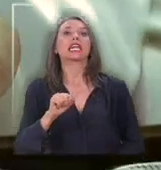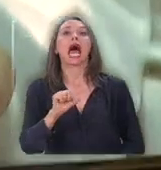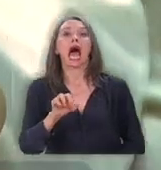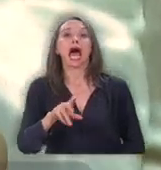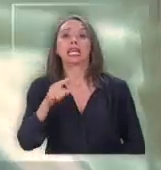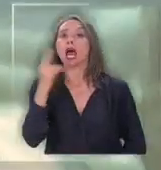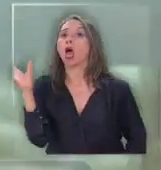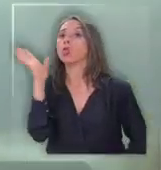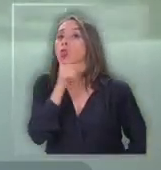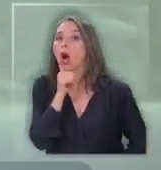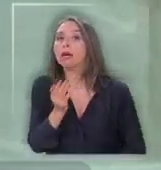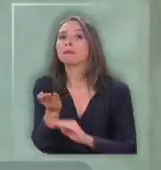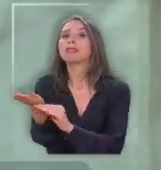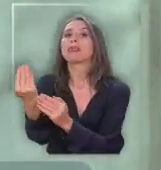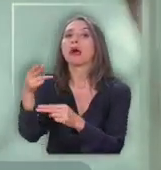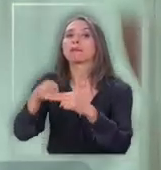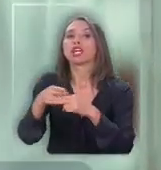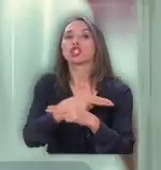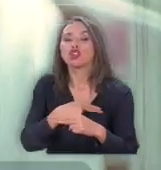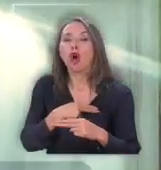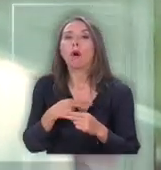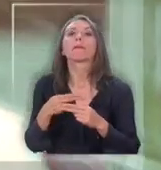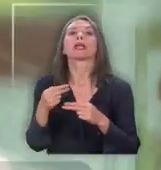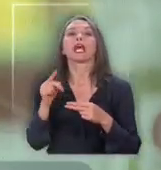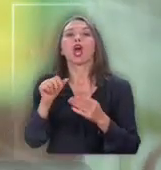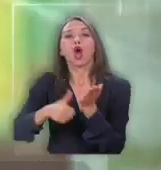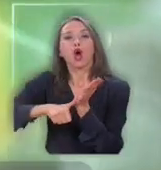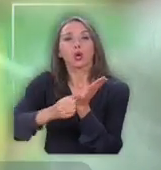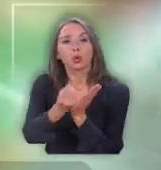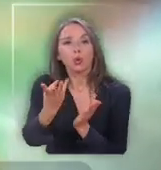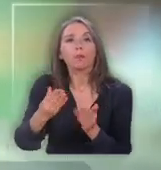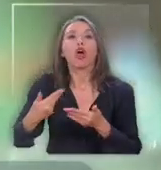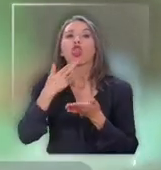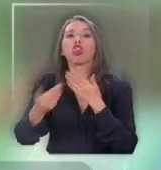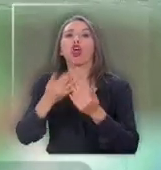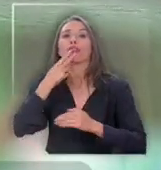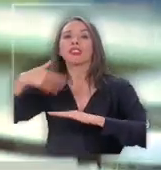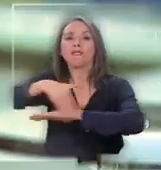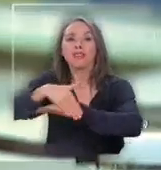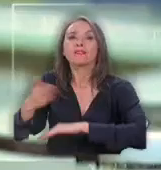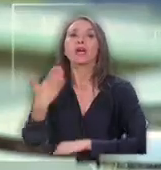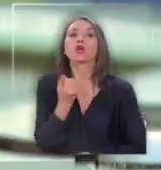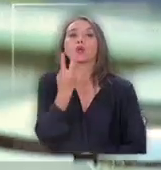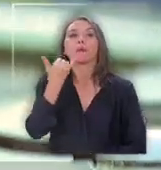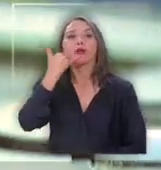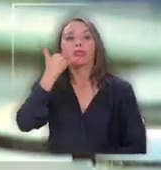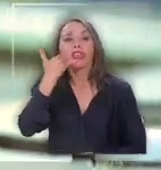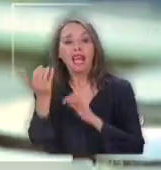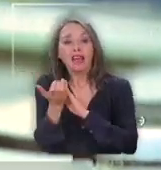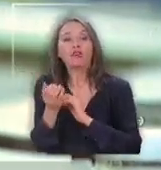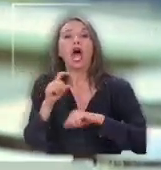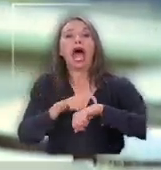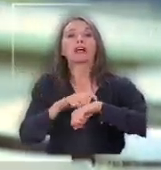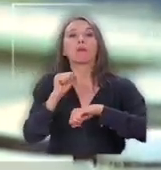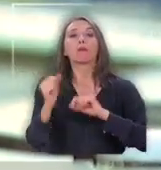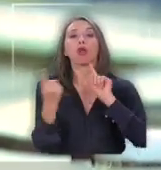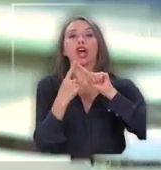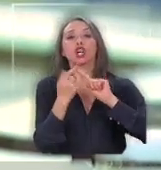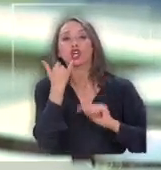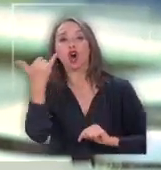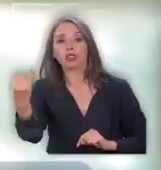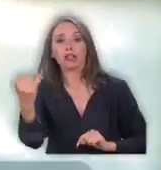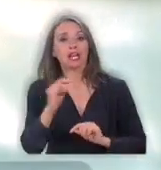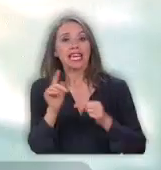pero no sin antes pedir sus datos personales, nombre, RUT, dirección, teléfono y el horario en el que prefiere ser contactada. Sin